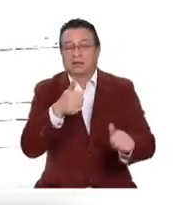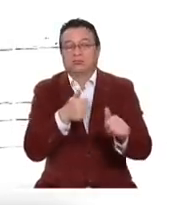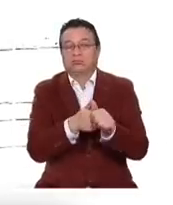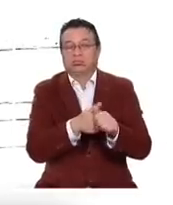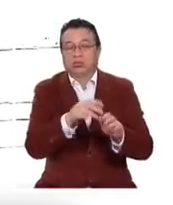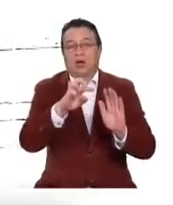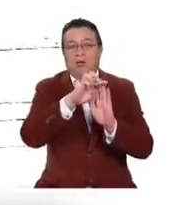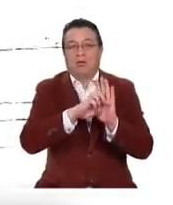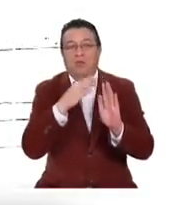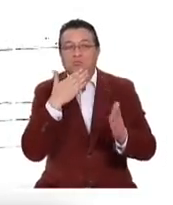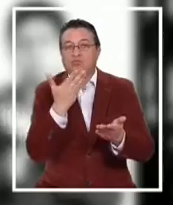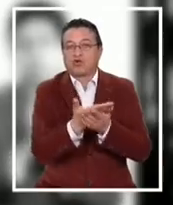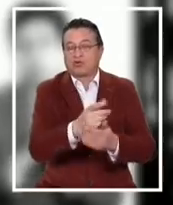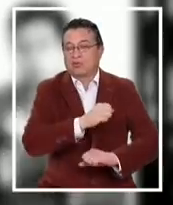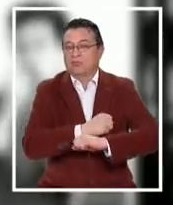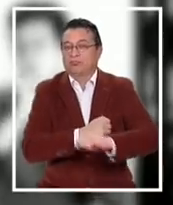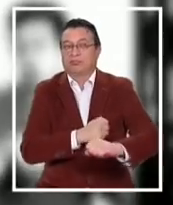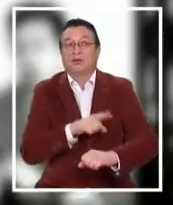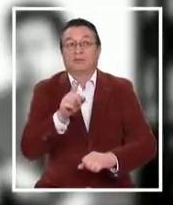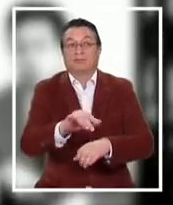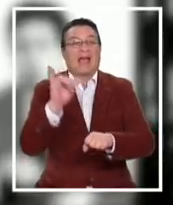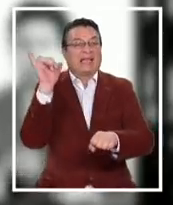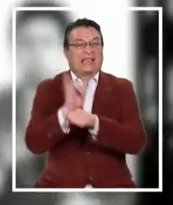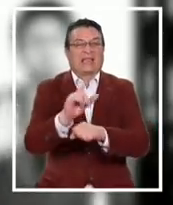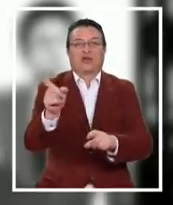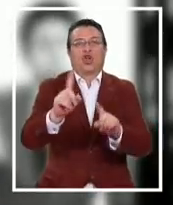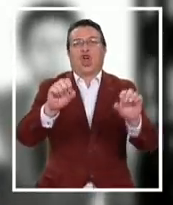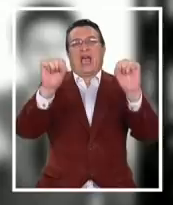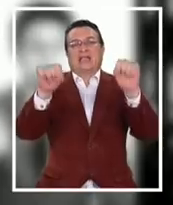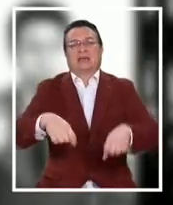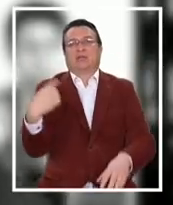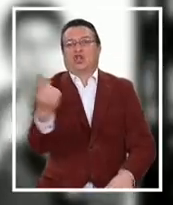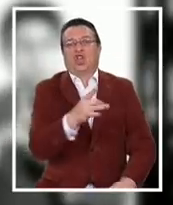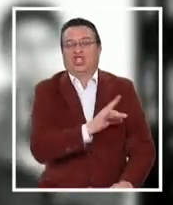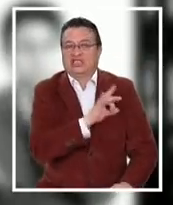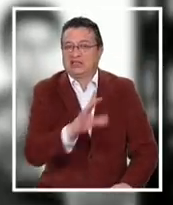respaldo a la propuesta del Ejecutivo. Ese chantaje es inaceptable para los chilenos.